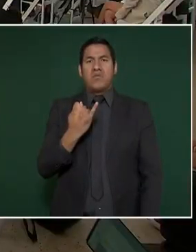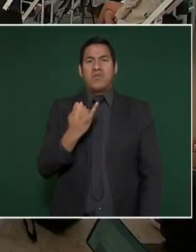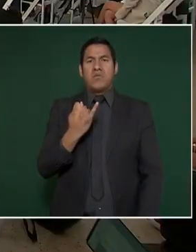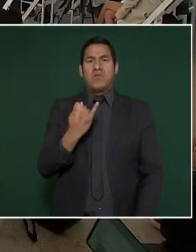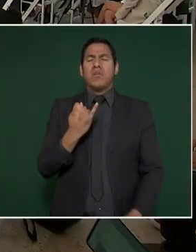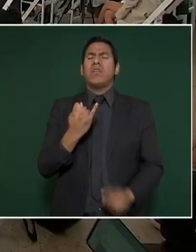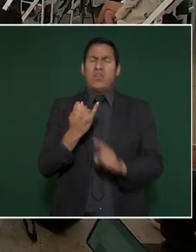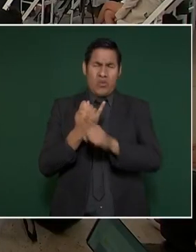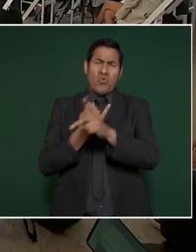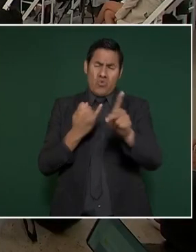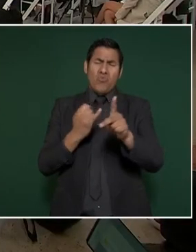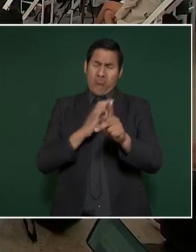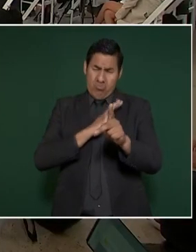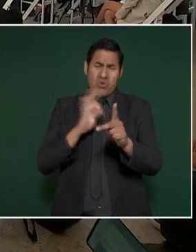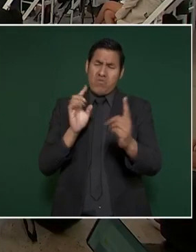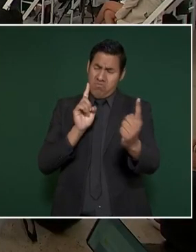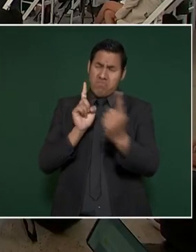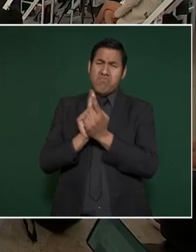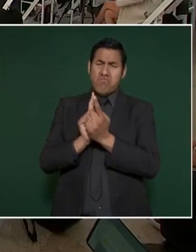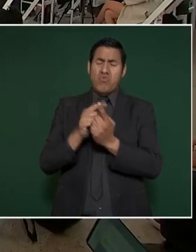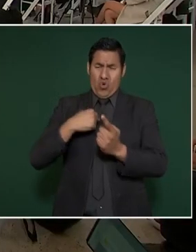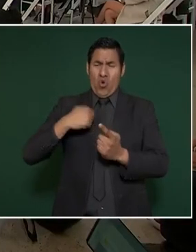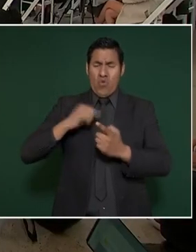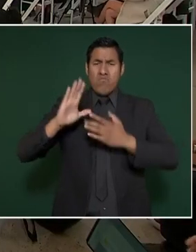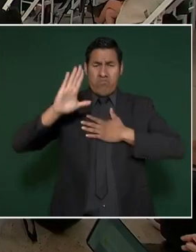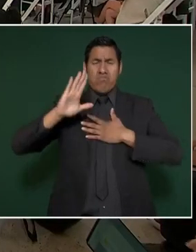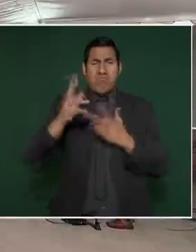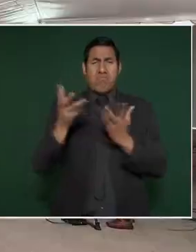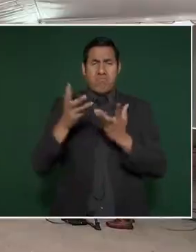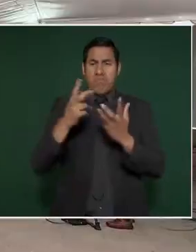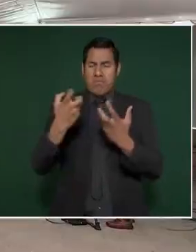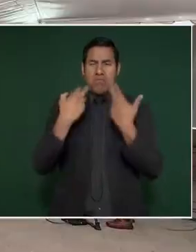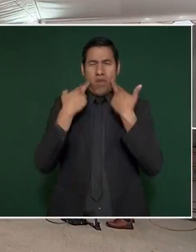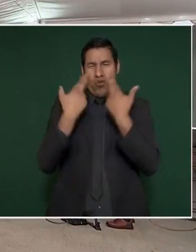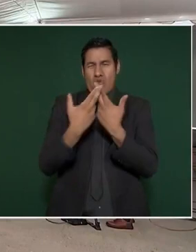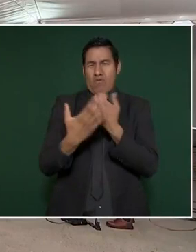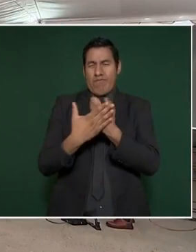todos les atienda a todos por